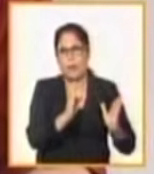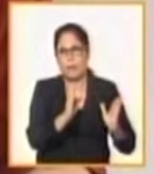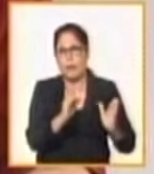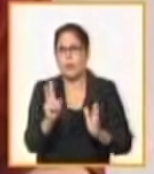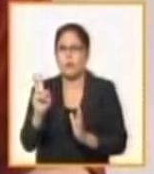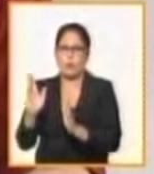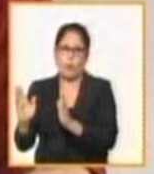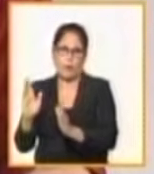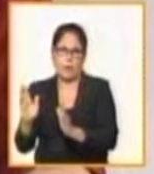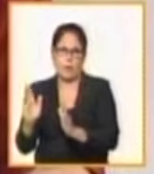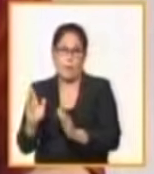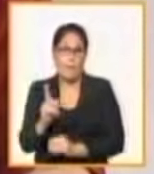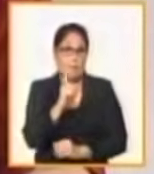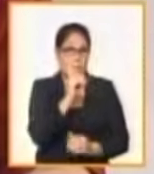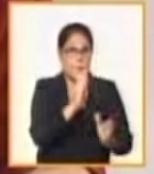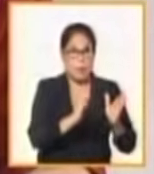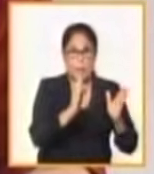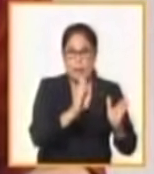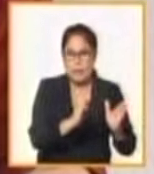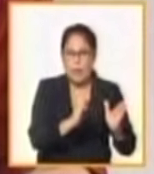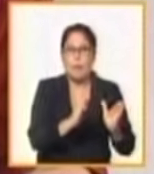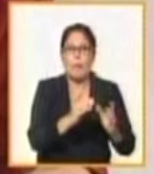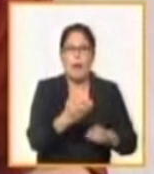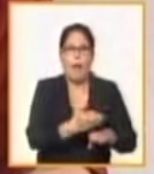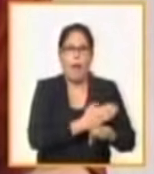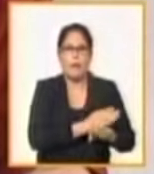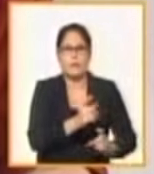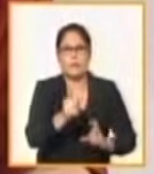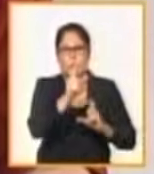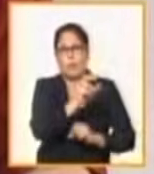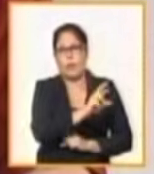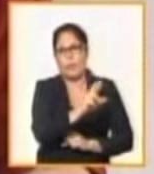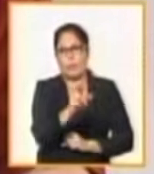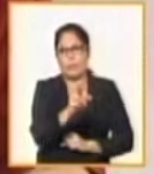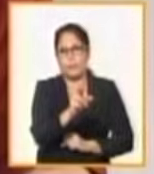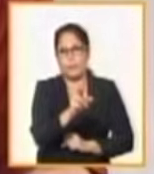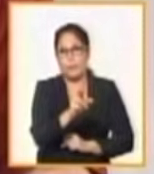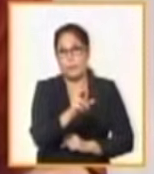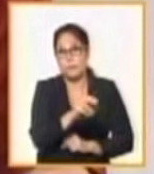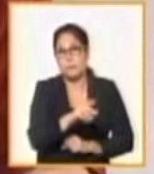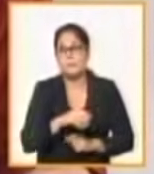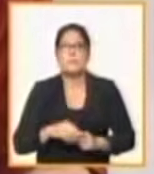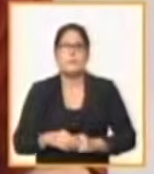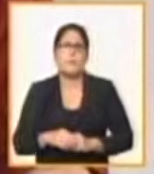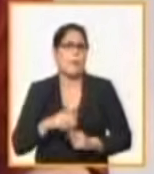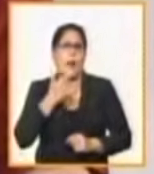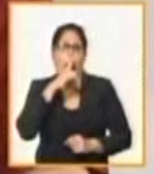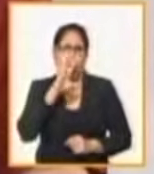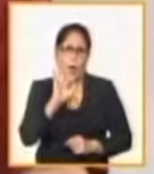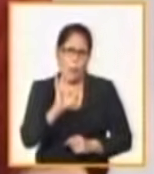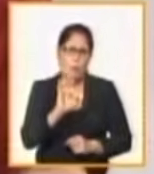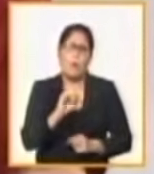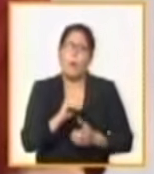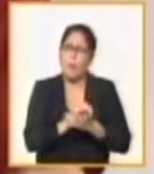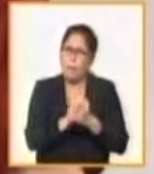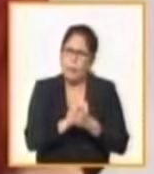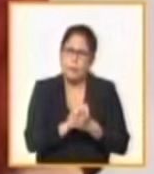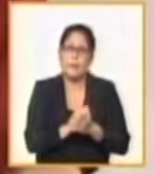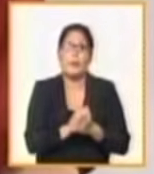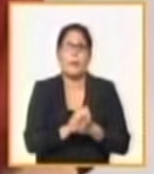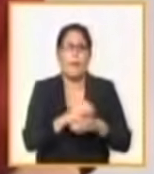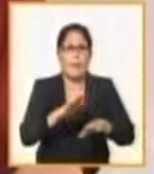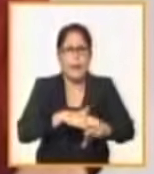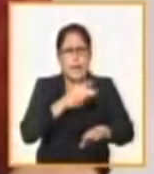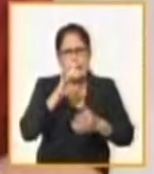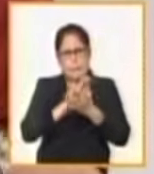indagar en muchos mundos, entrar en el mundo de Alejo Carpentier, ser su amigo de Nicolás Guillén, de Lezama Lima,